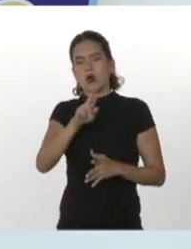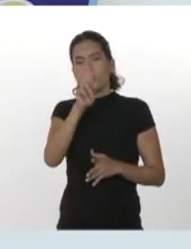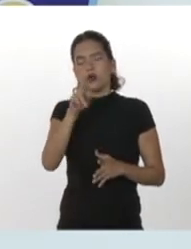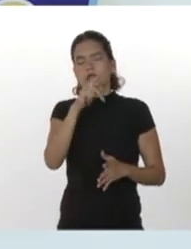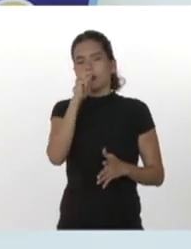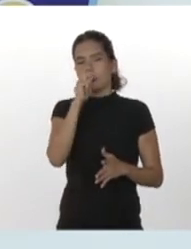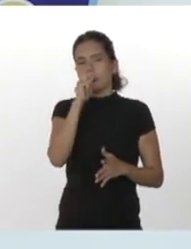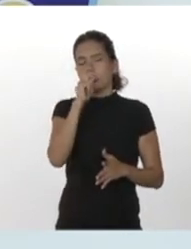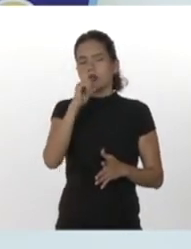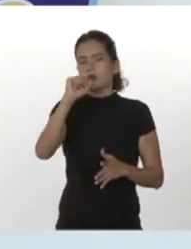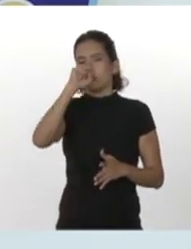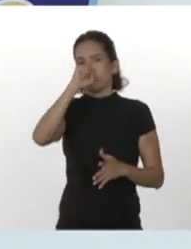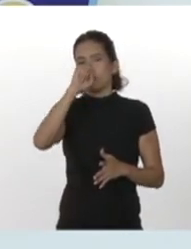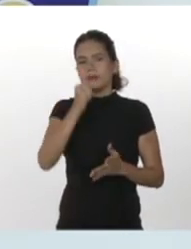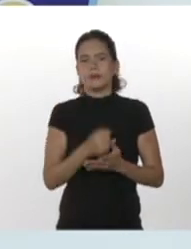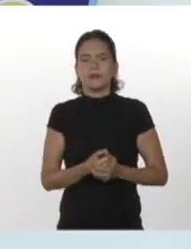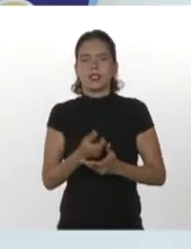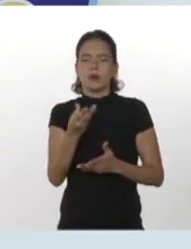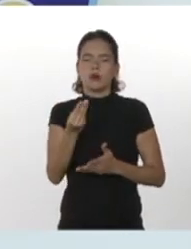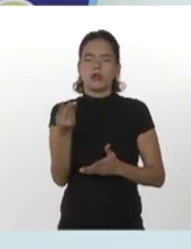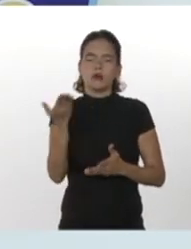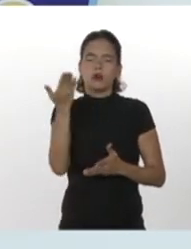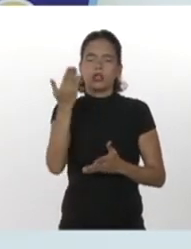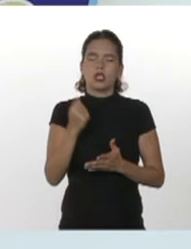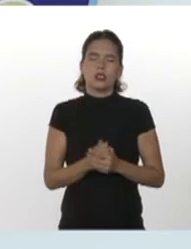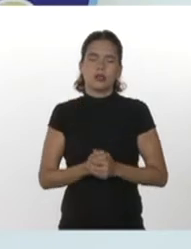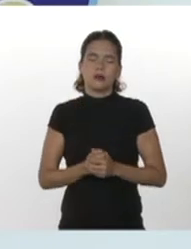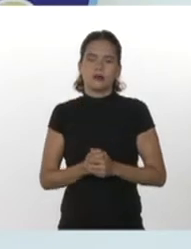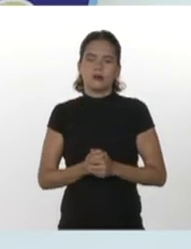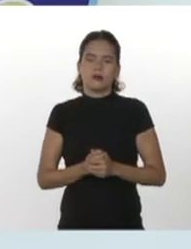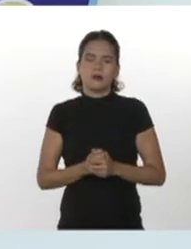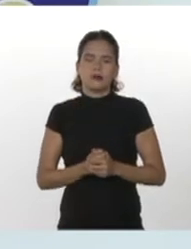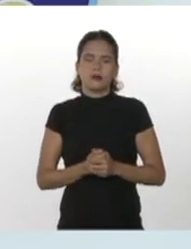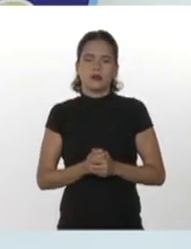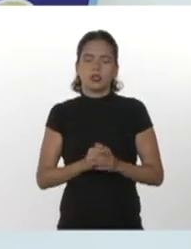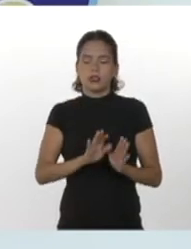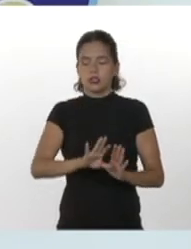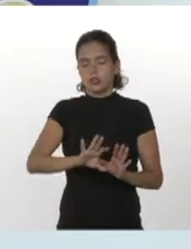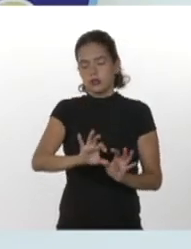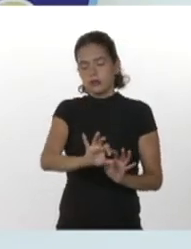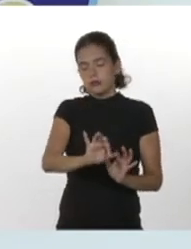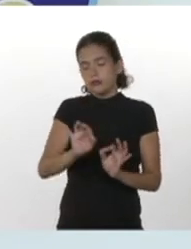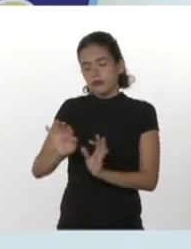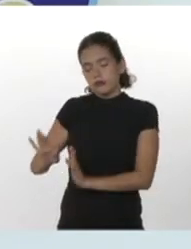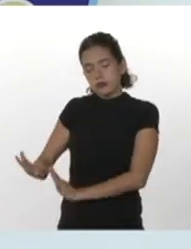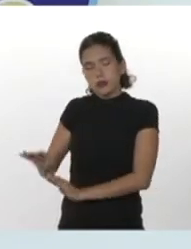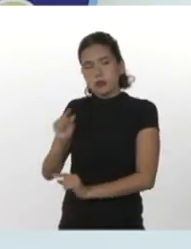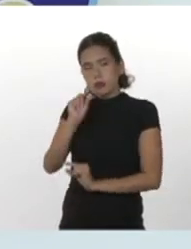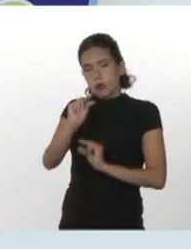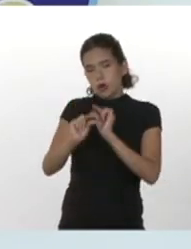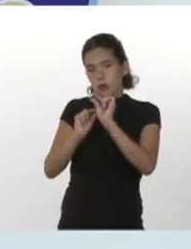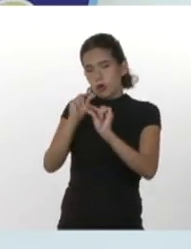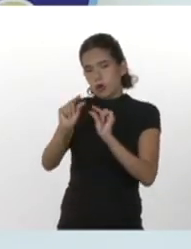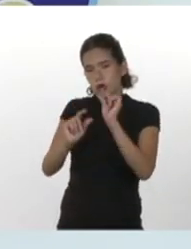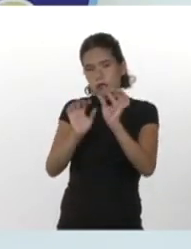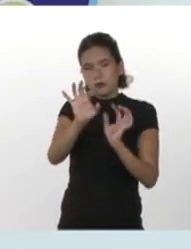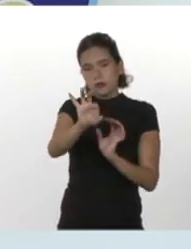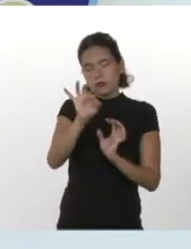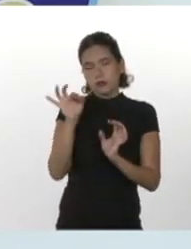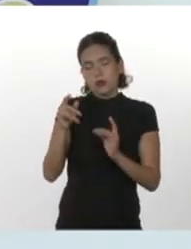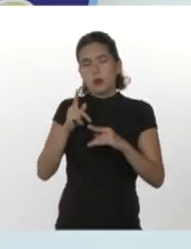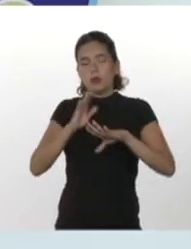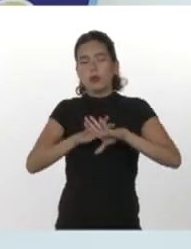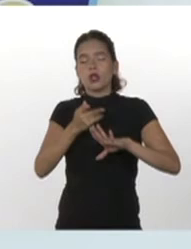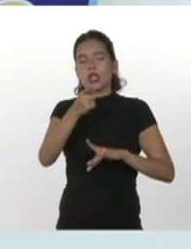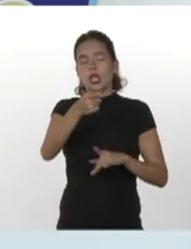utilizan el chupón y el biberón. Es bien importante dejar de utilizarlos, írselo quitando progresivamente,